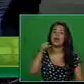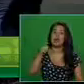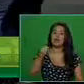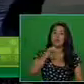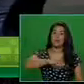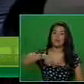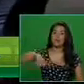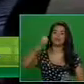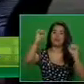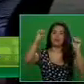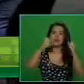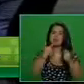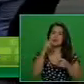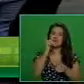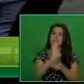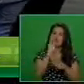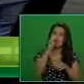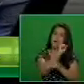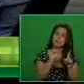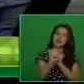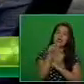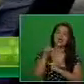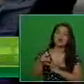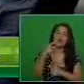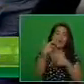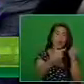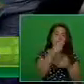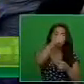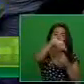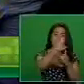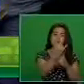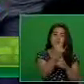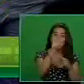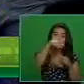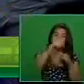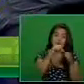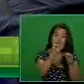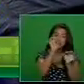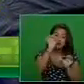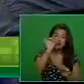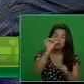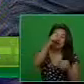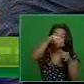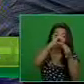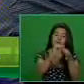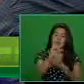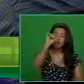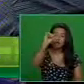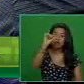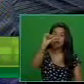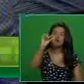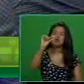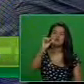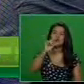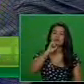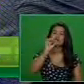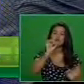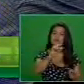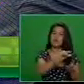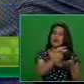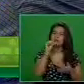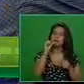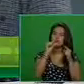buscando en todos nuestros espacios. La semilla que nosotros utilizamos es semilla que nos provee el INIA, que nos